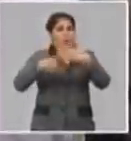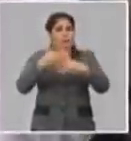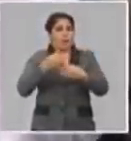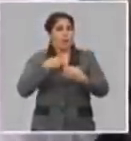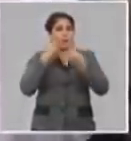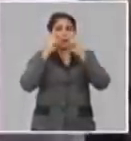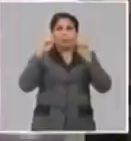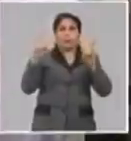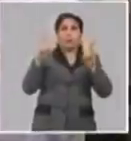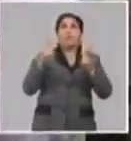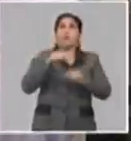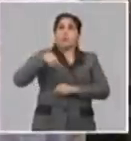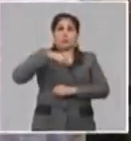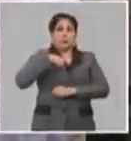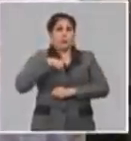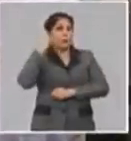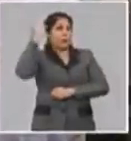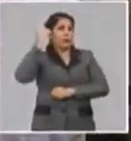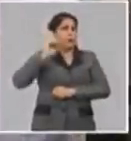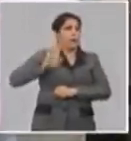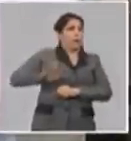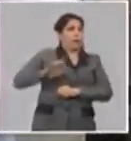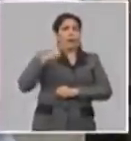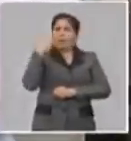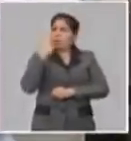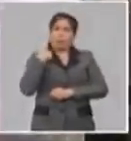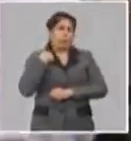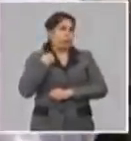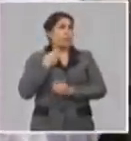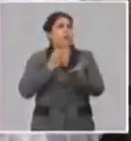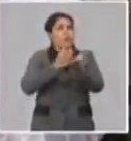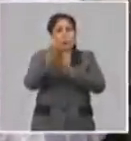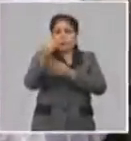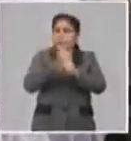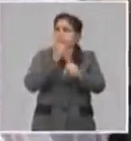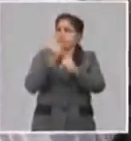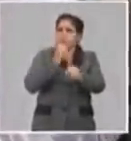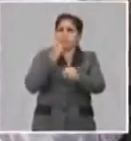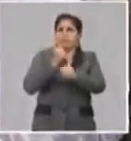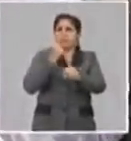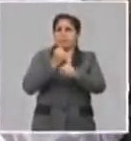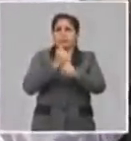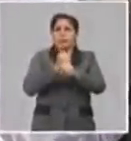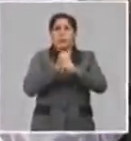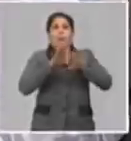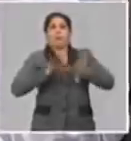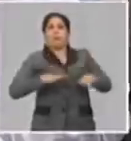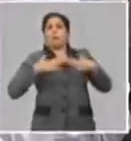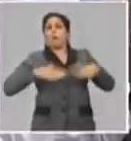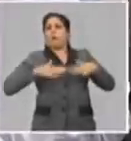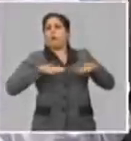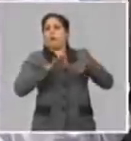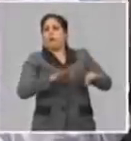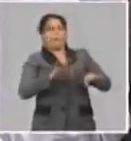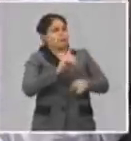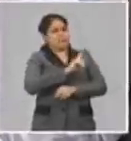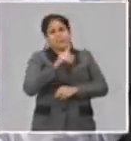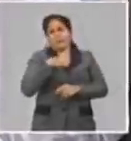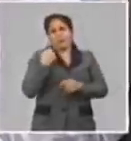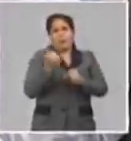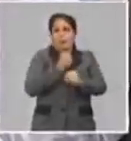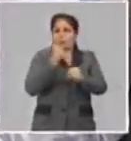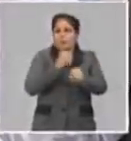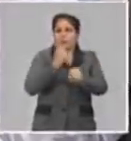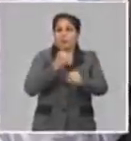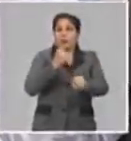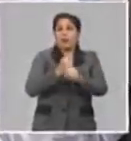estamos dando señales no solamente de que estamos vivos, sino de que vamos a seguir avanzando. Entonces eso es un elemento también. Y la